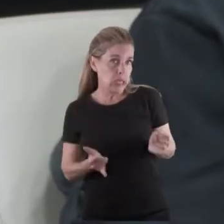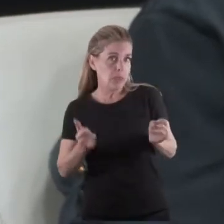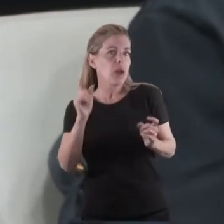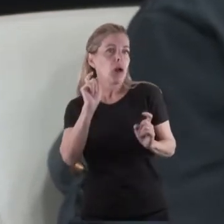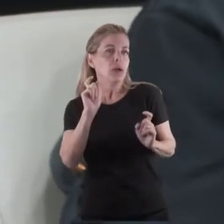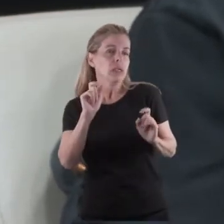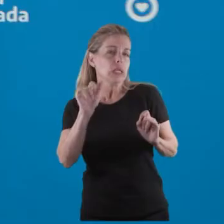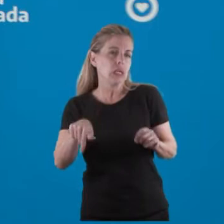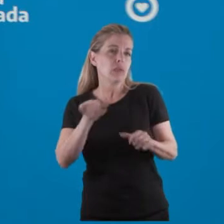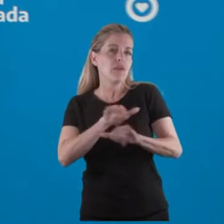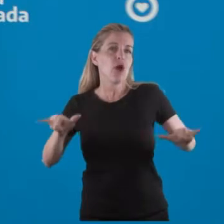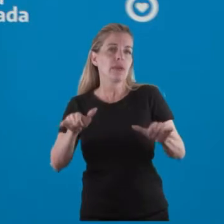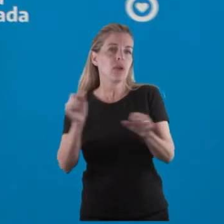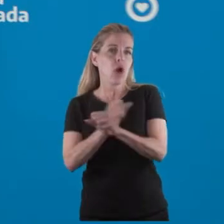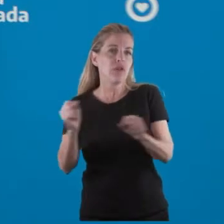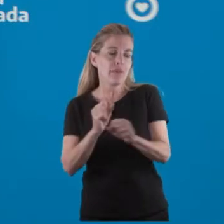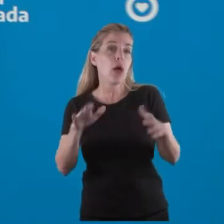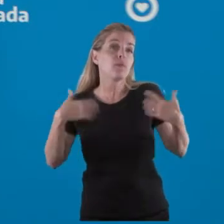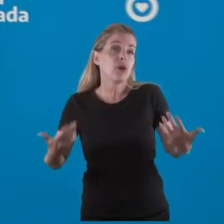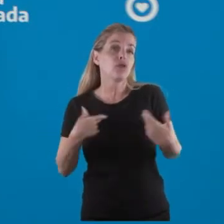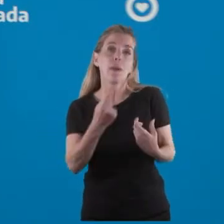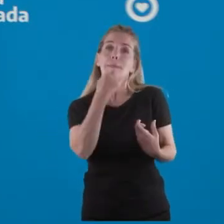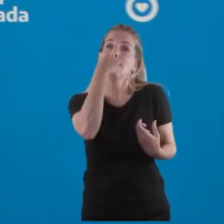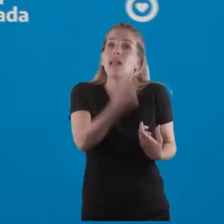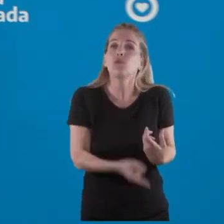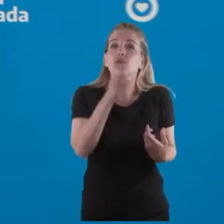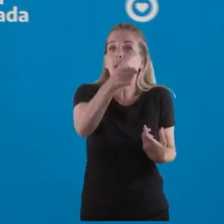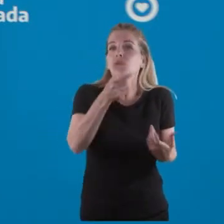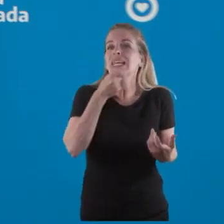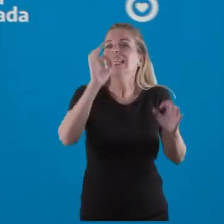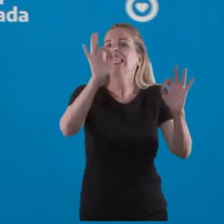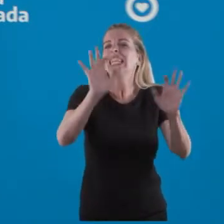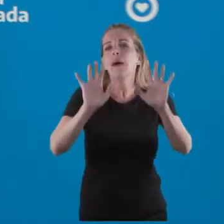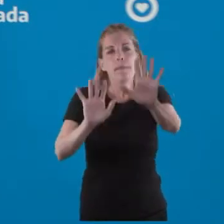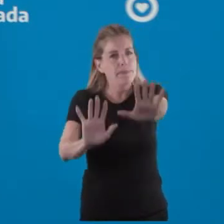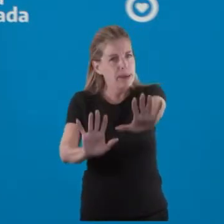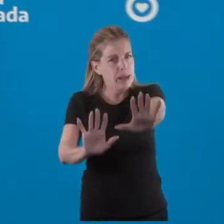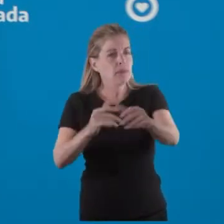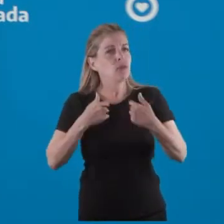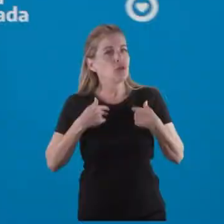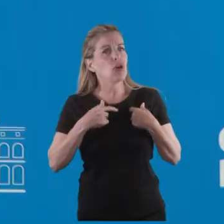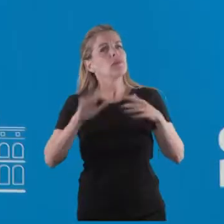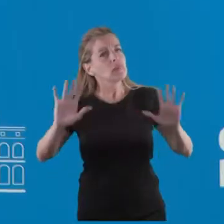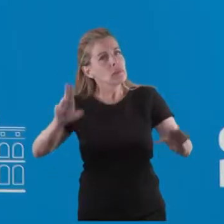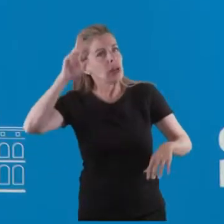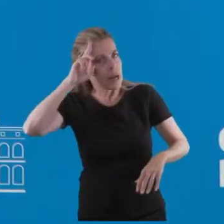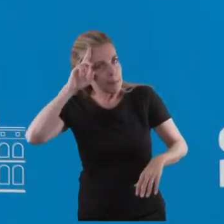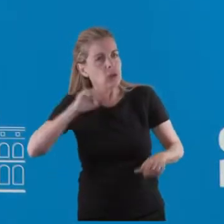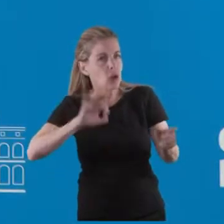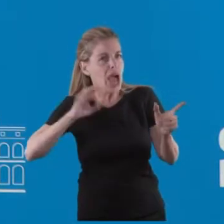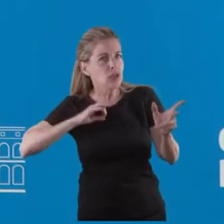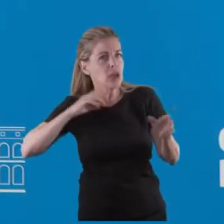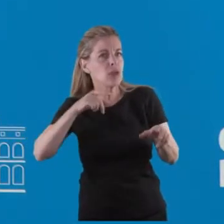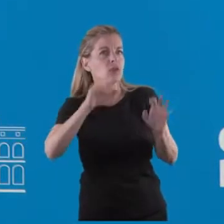imagino firmado la información por eso le pregunto si de parte del gobierno yo le quiero decir con el mayor de los respetos y con muchos años de ejercicio